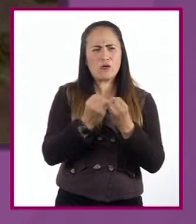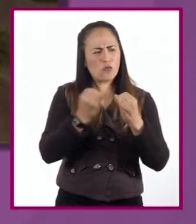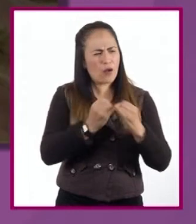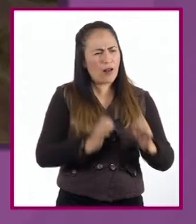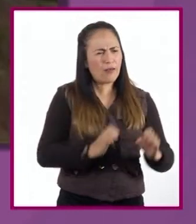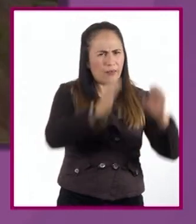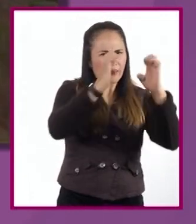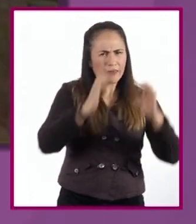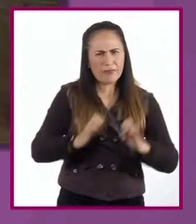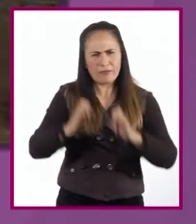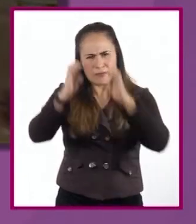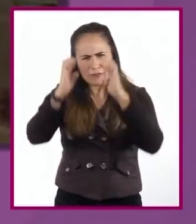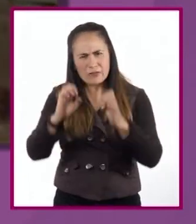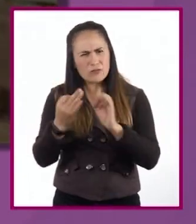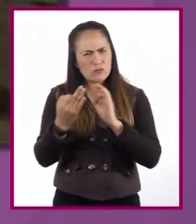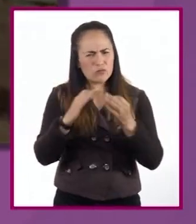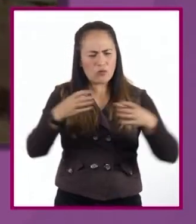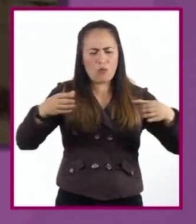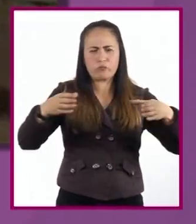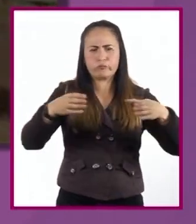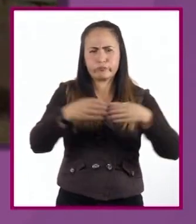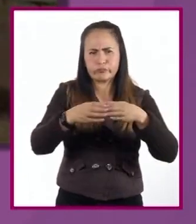a través de un edificio circular.